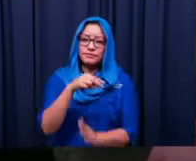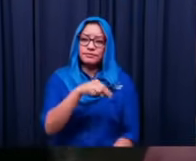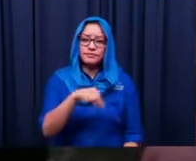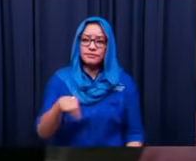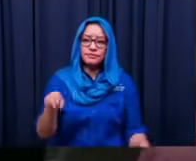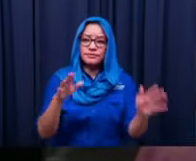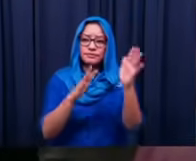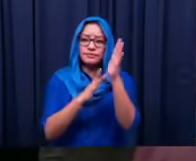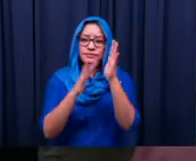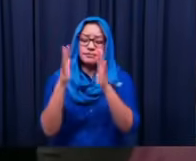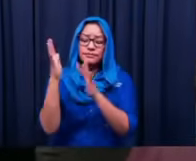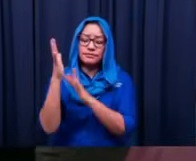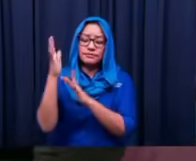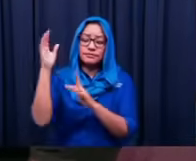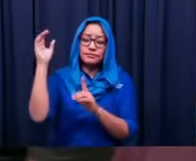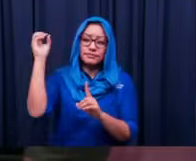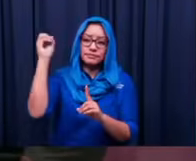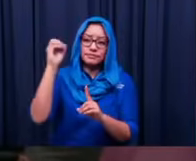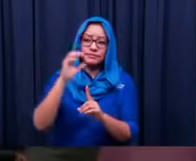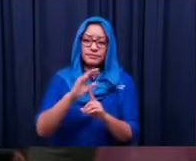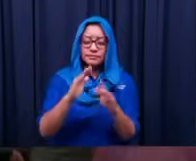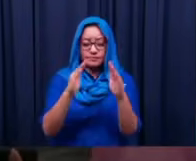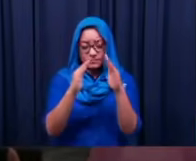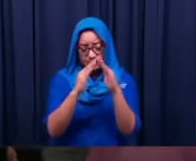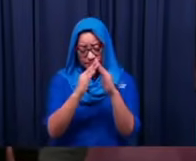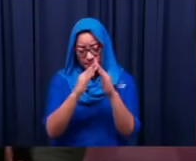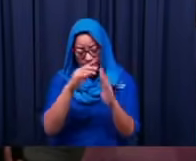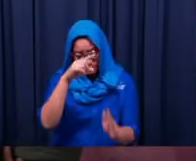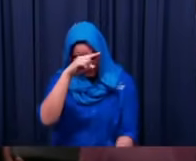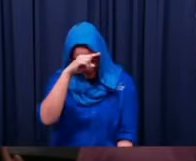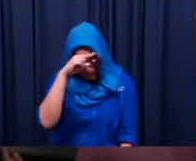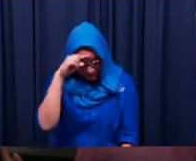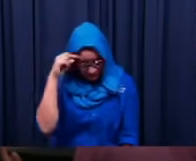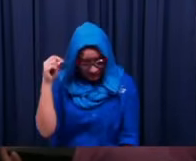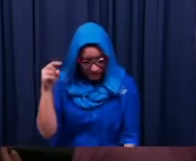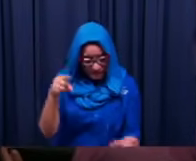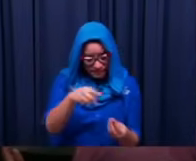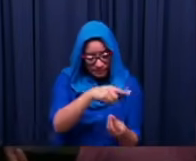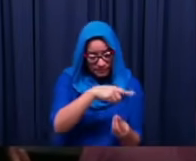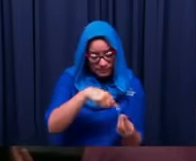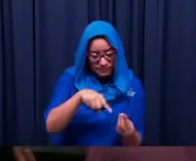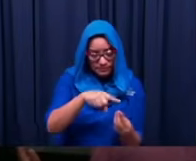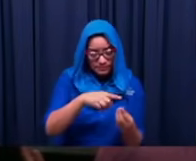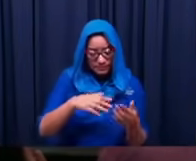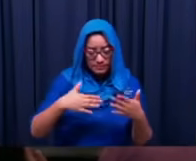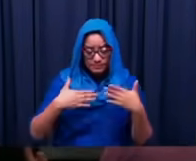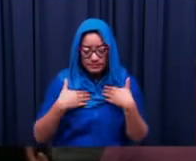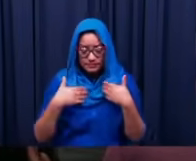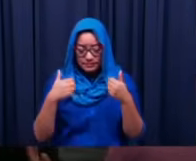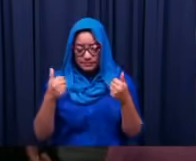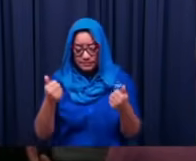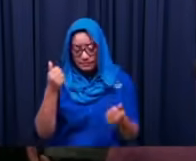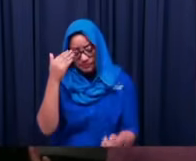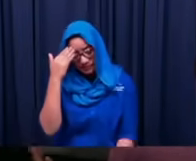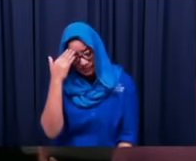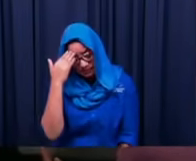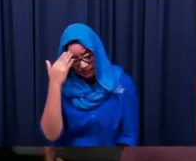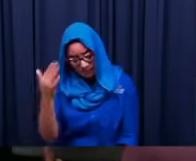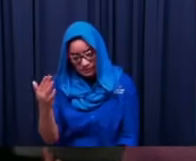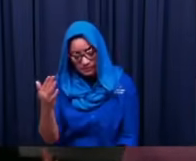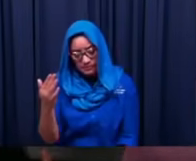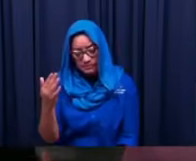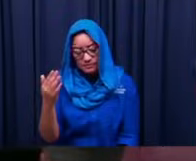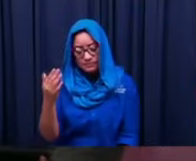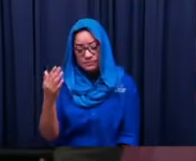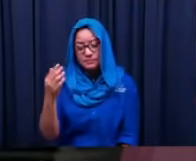sus artesas, bendice sus trabajos, bendice sus familias, su salud. Gracias, papito lindo,